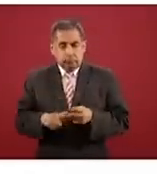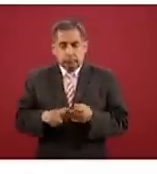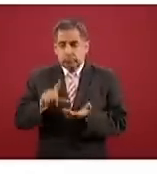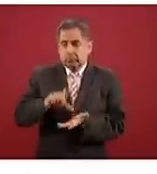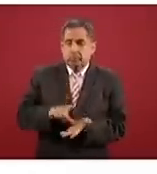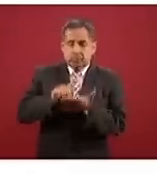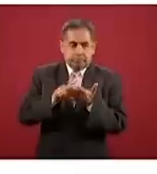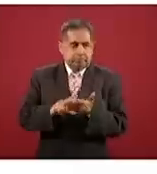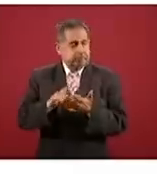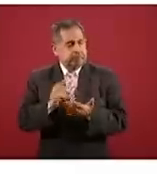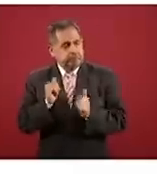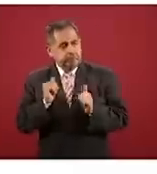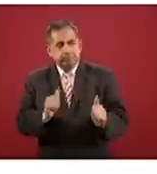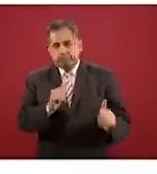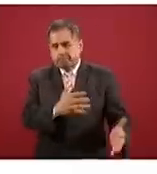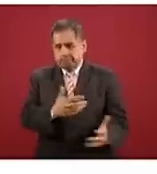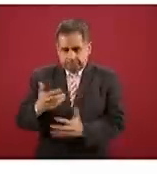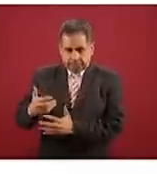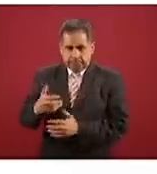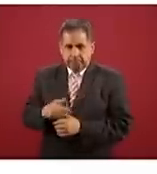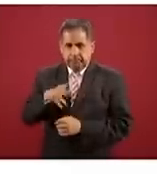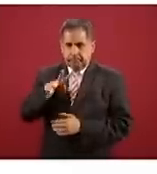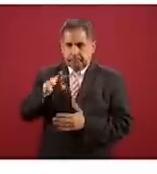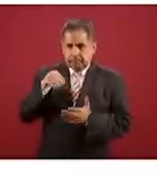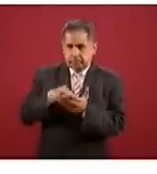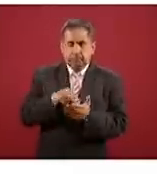litros recuperados